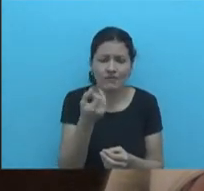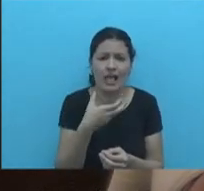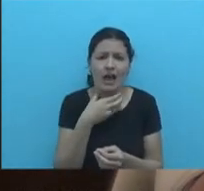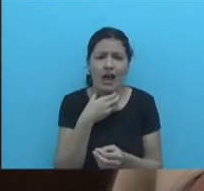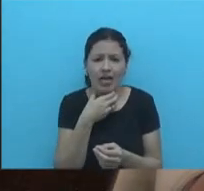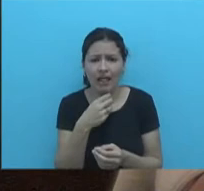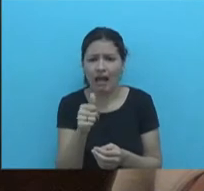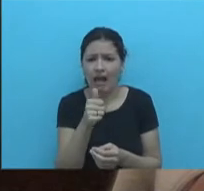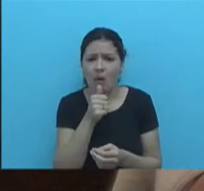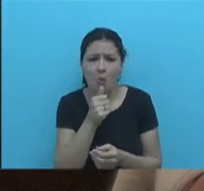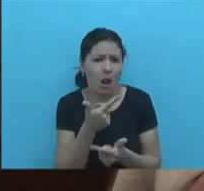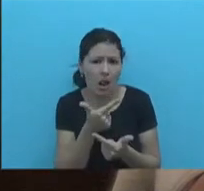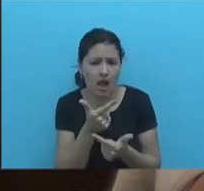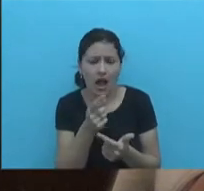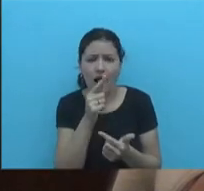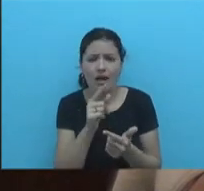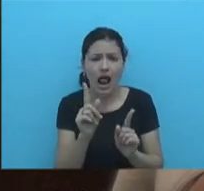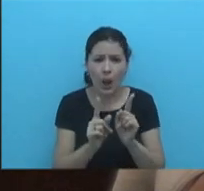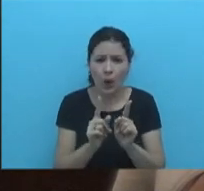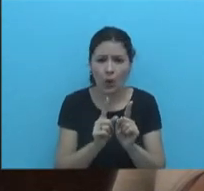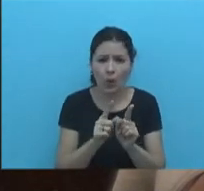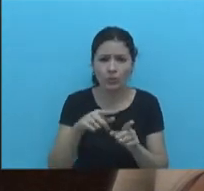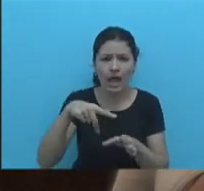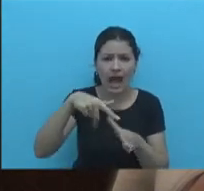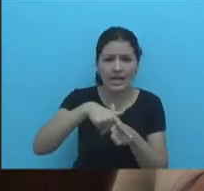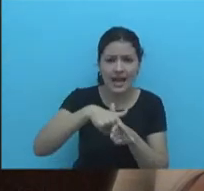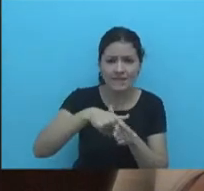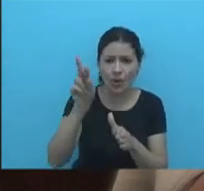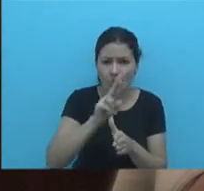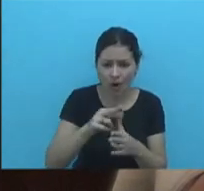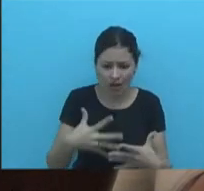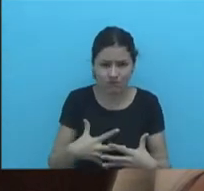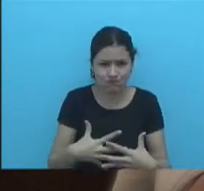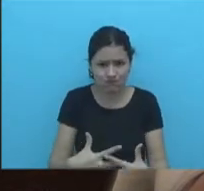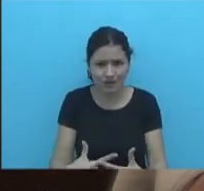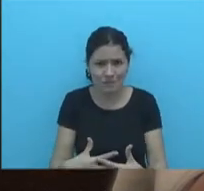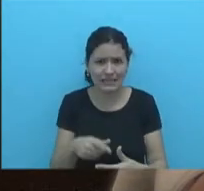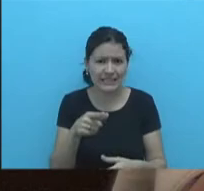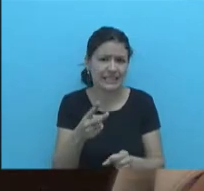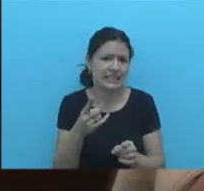deshidratados, hay yeguas embarazadas y las siguen utilizando.